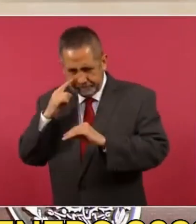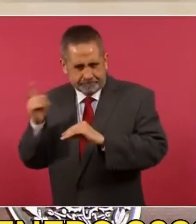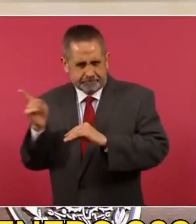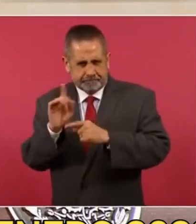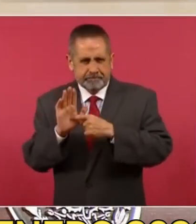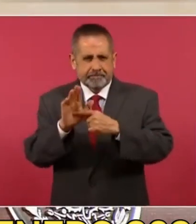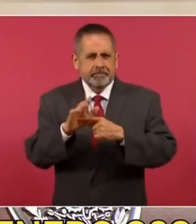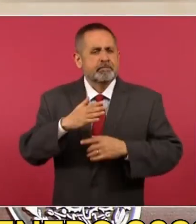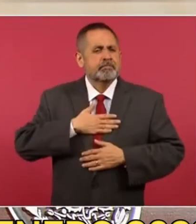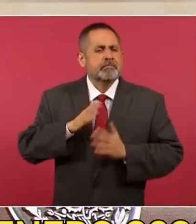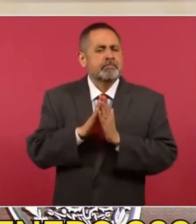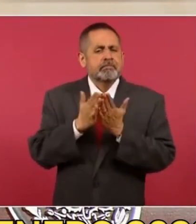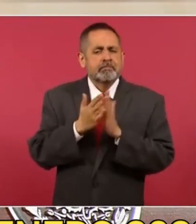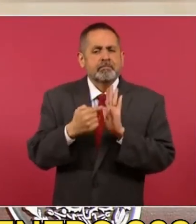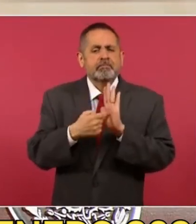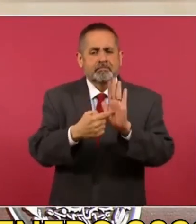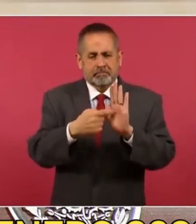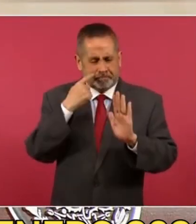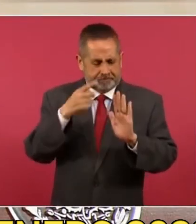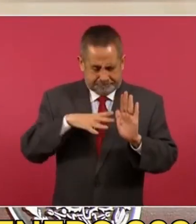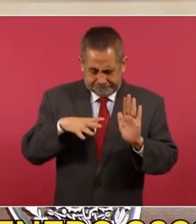que está en uno de mis libros?